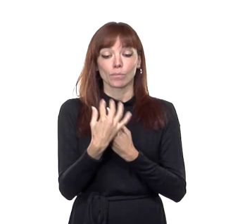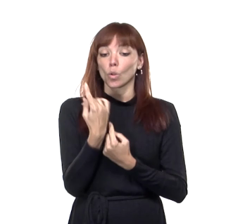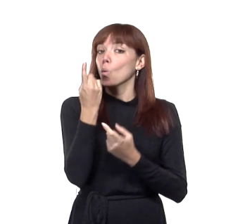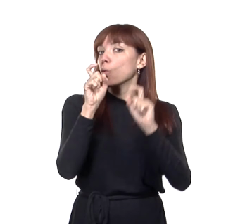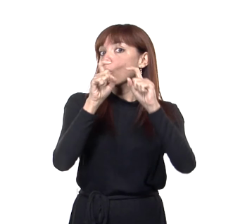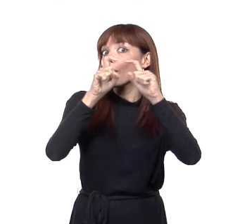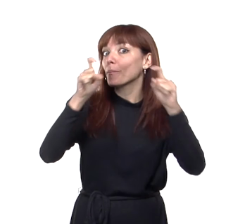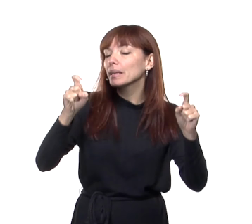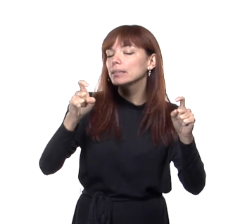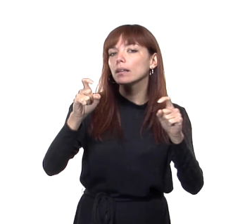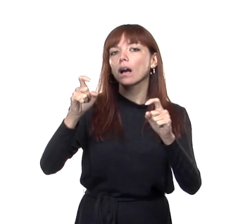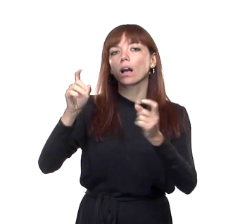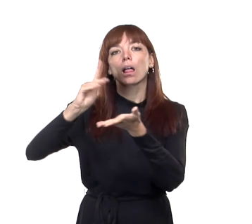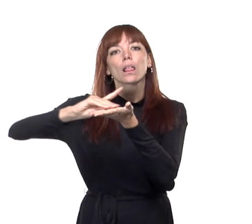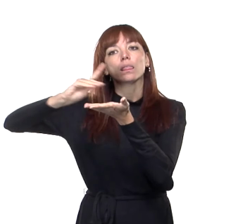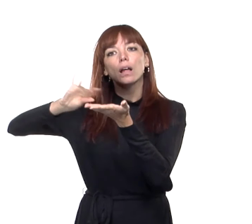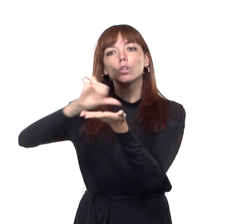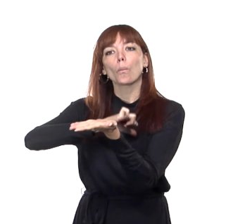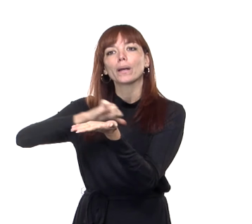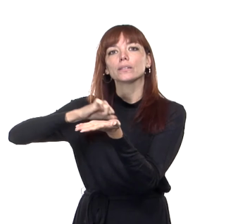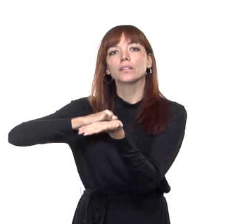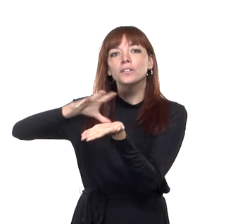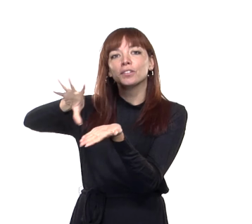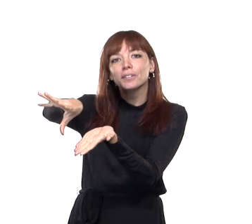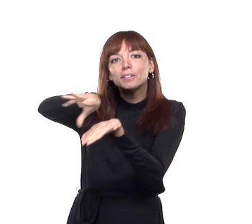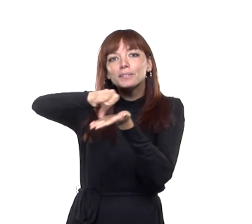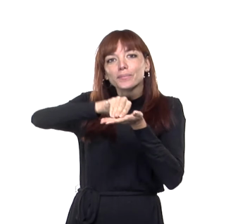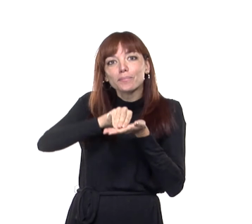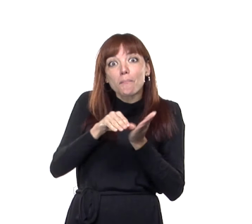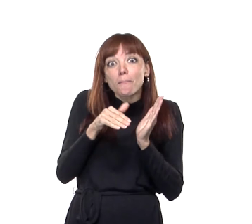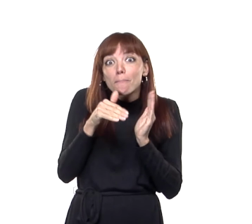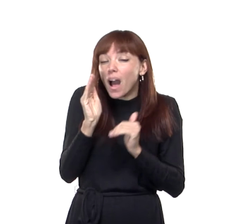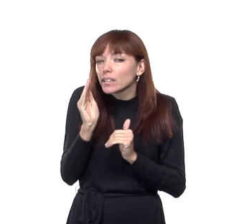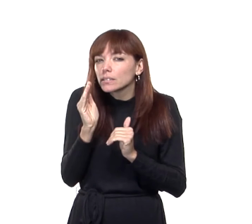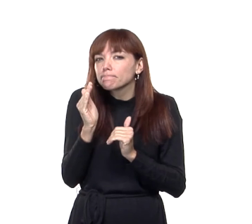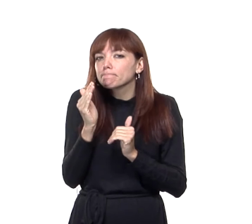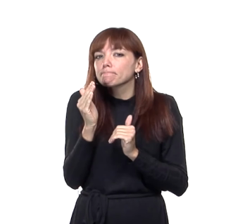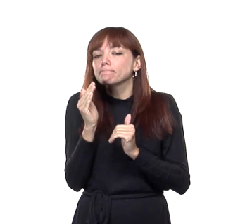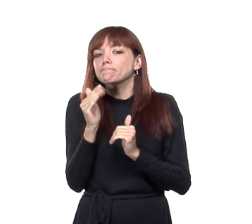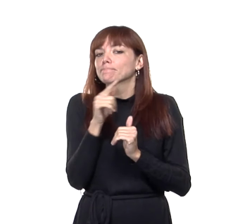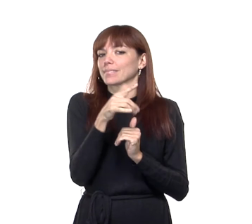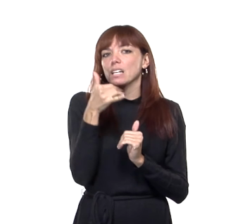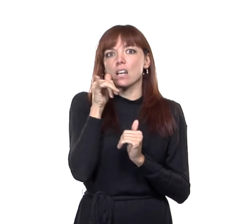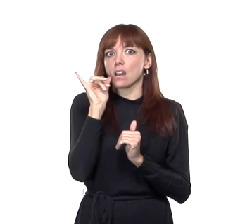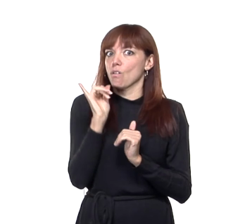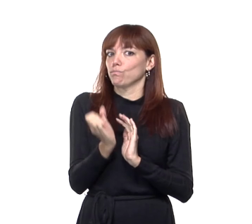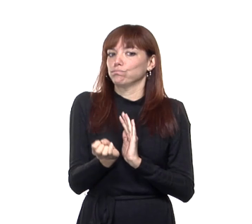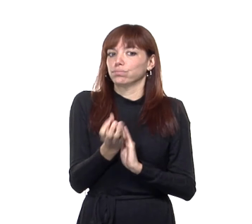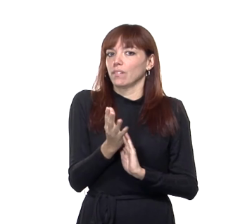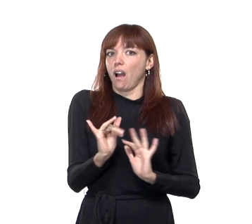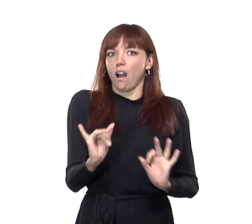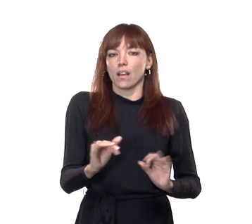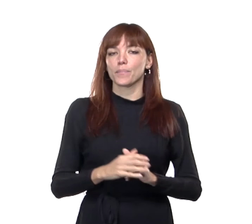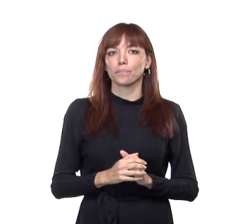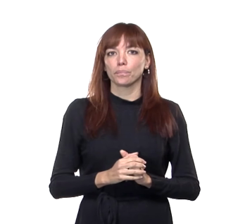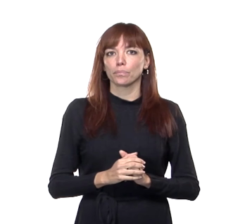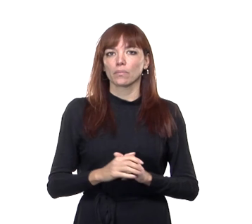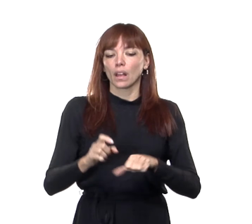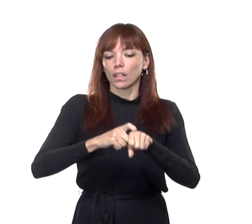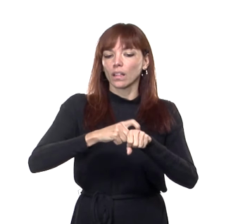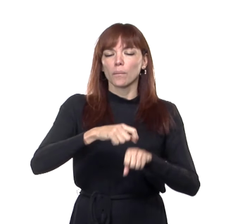empresa que recolectan más datos personales de los que son estrictamente necesarias está creando su propio riesgo cada dato personal es una